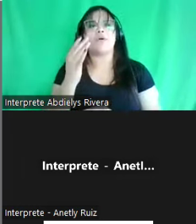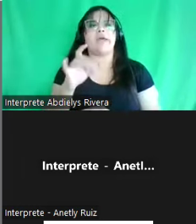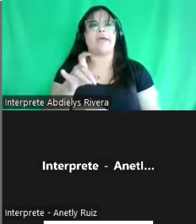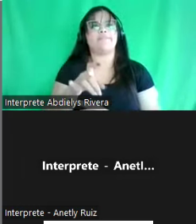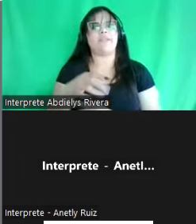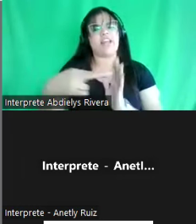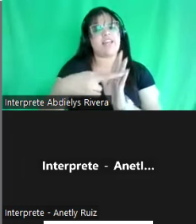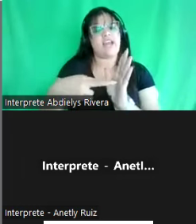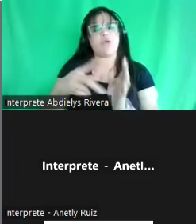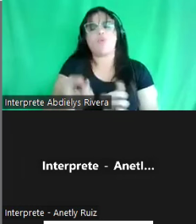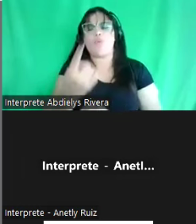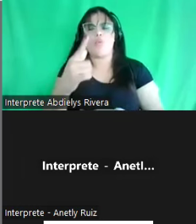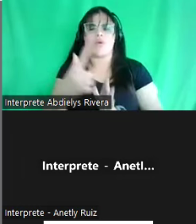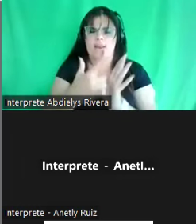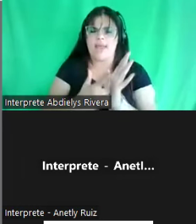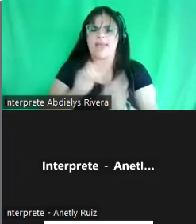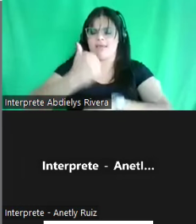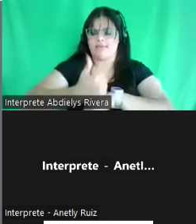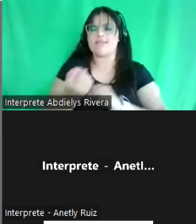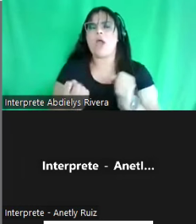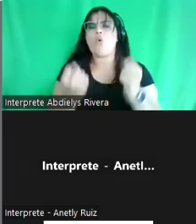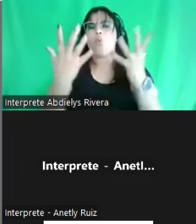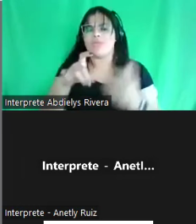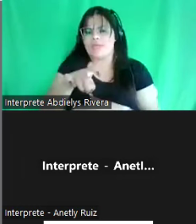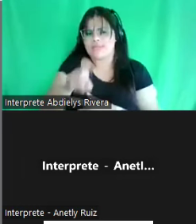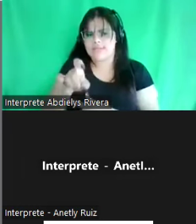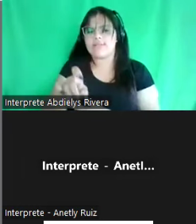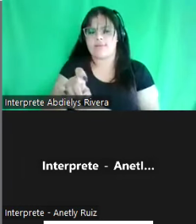de estacionamientos que se debe tener para impedidos.